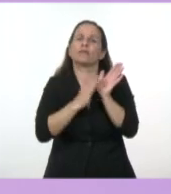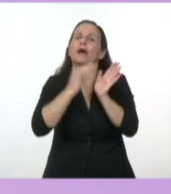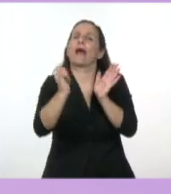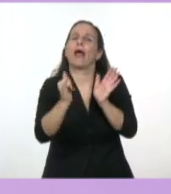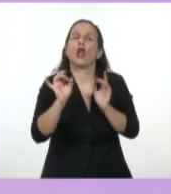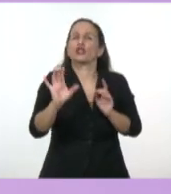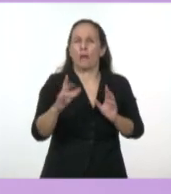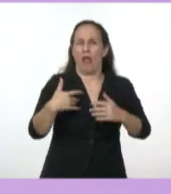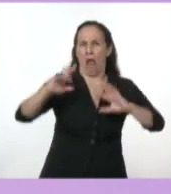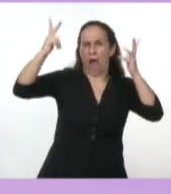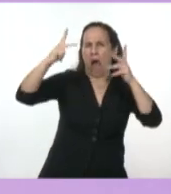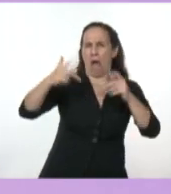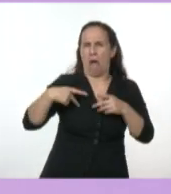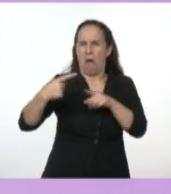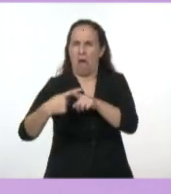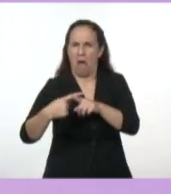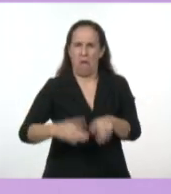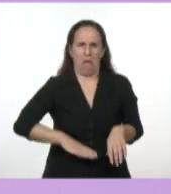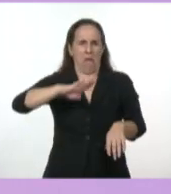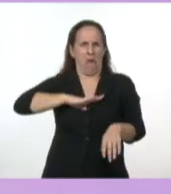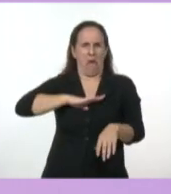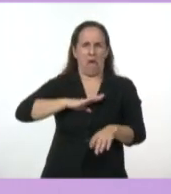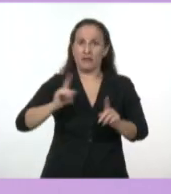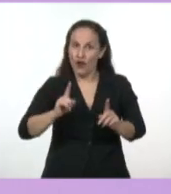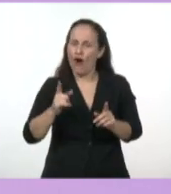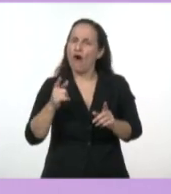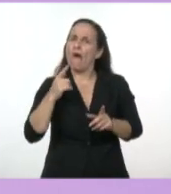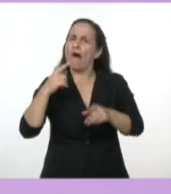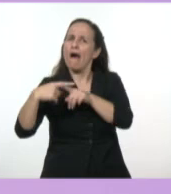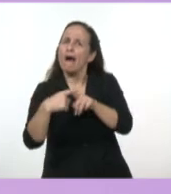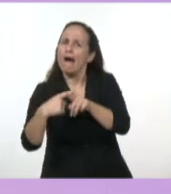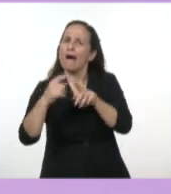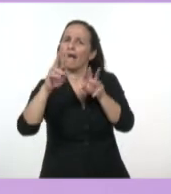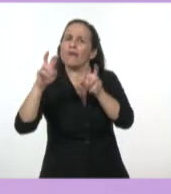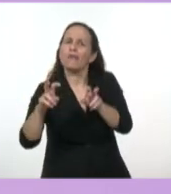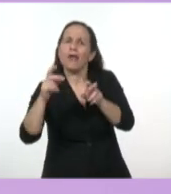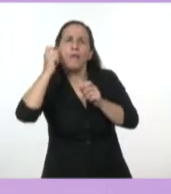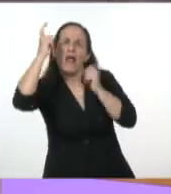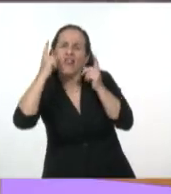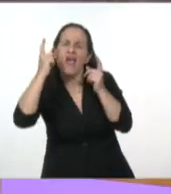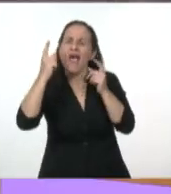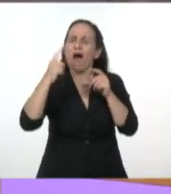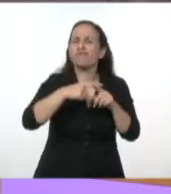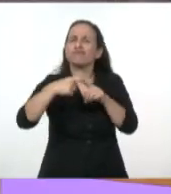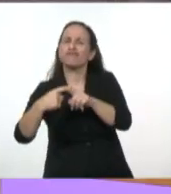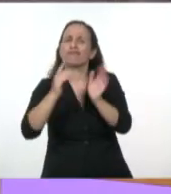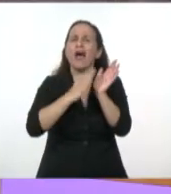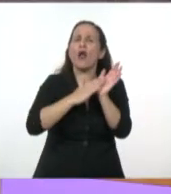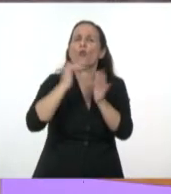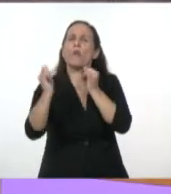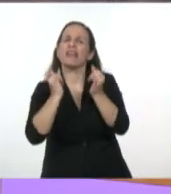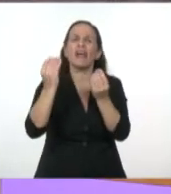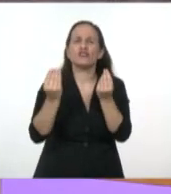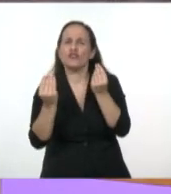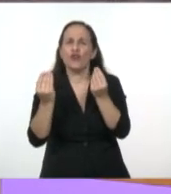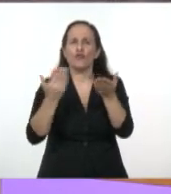pelea, el enojo, ofenderme, sino argumentar, poder discutir el contenido de mis ideas. Está buenísimo. Sí, perfecto. Entonces, lo que vamos a